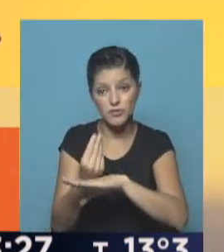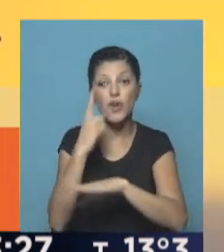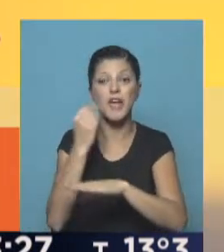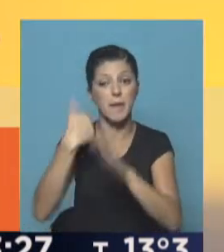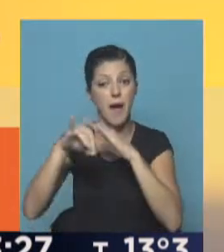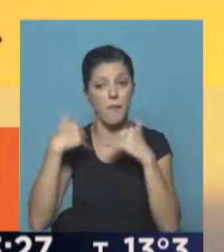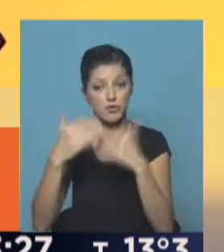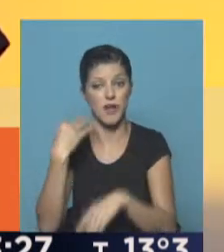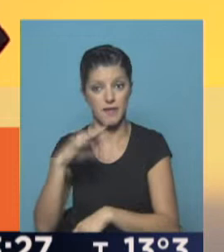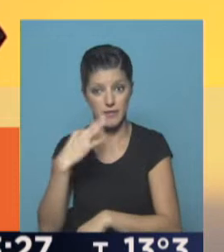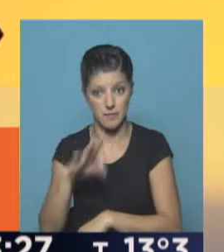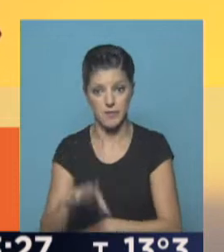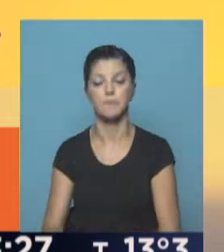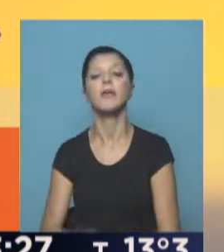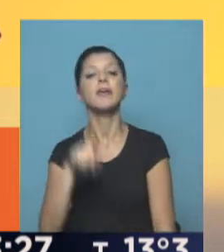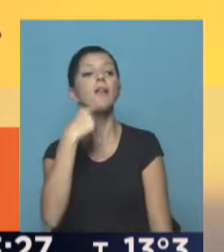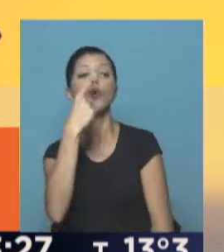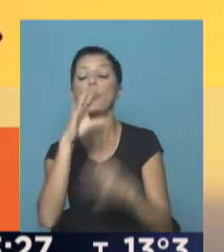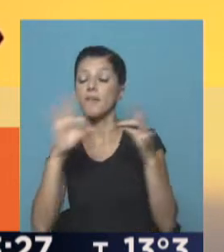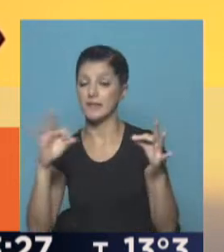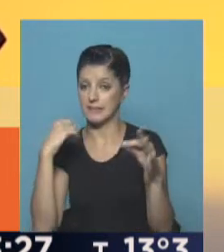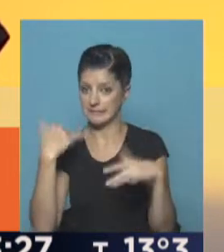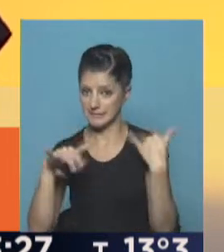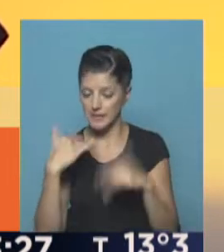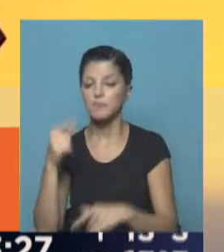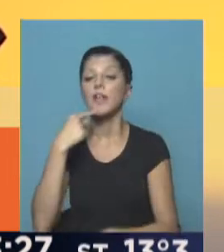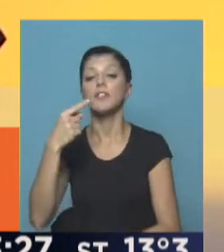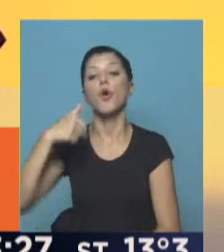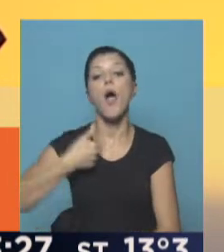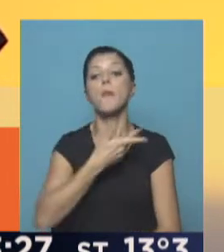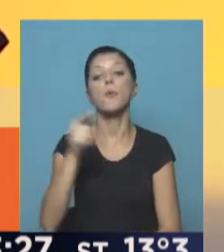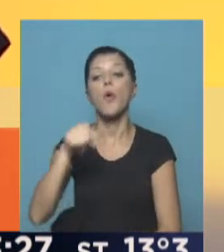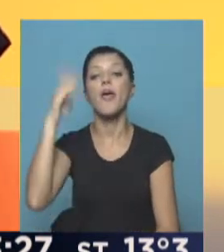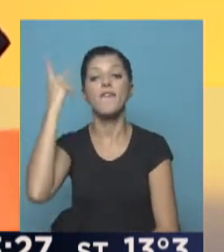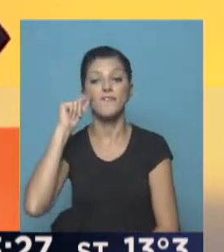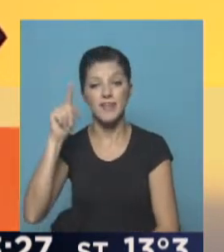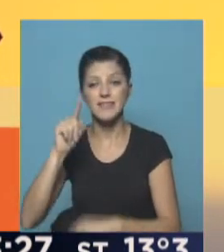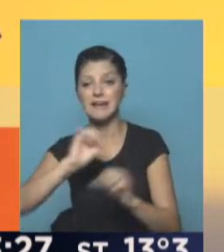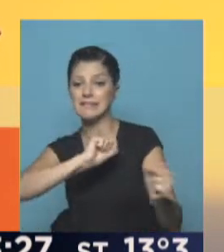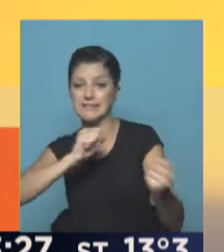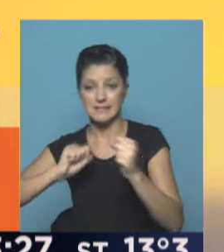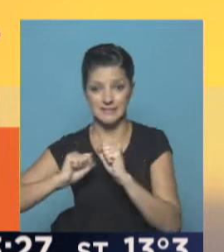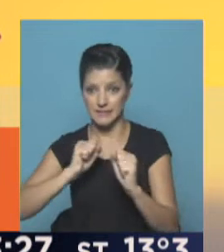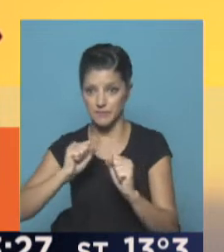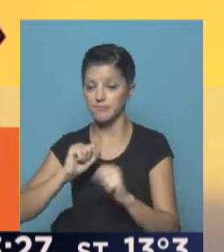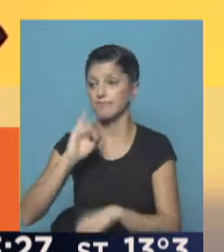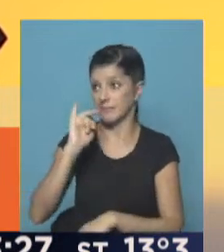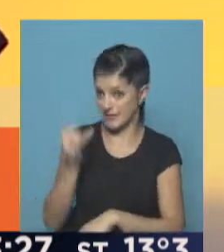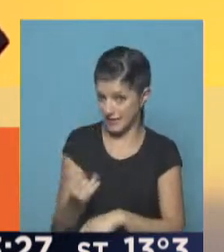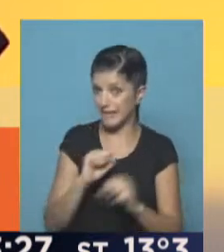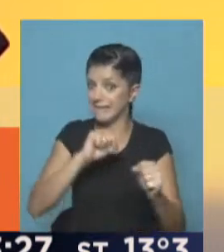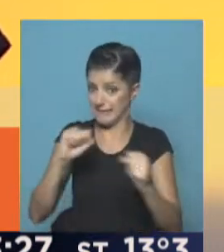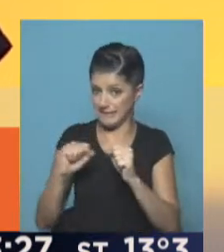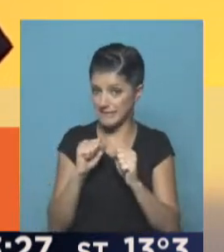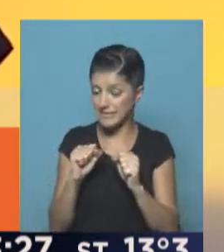ahí en Versalles dijo una frase fuerte que es el pueblo de Francia, el pueblo francés está ansioso. Efectivamente está ansioso y